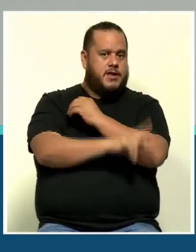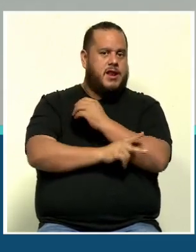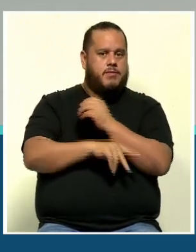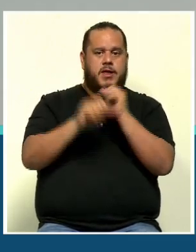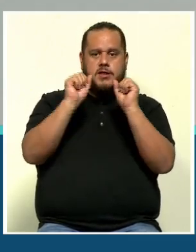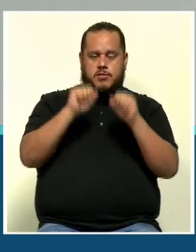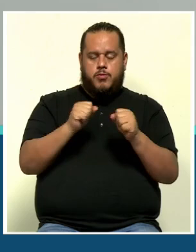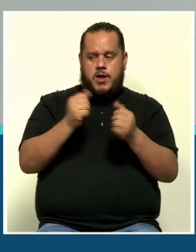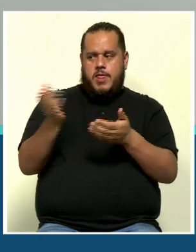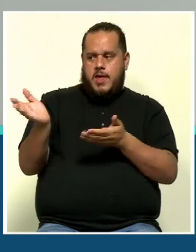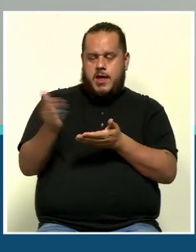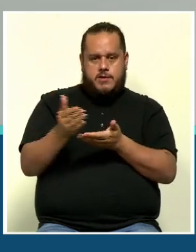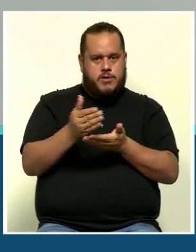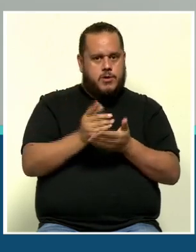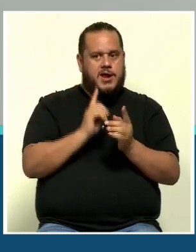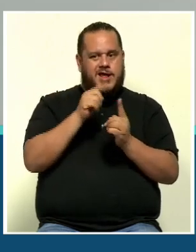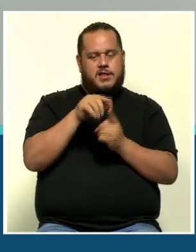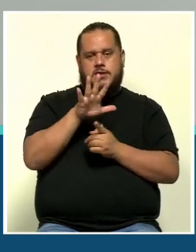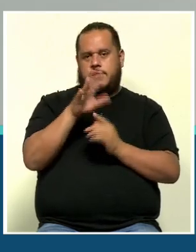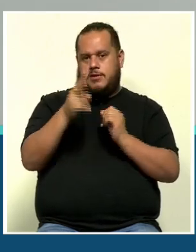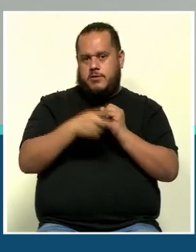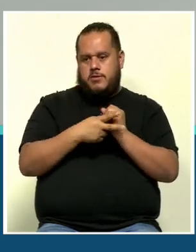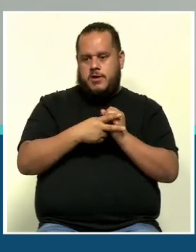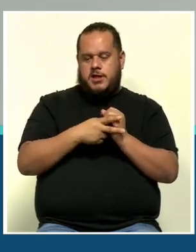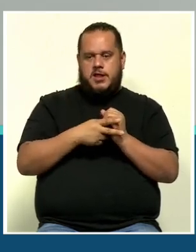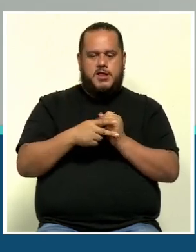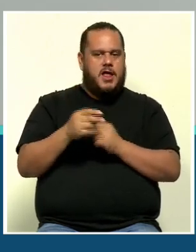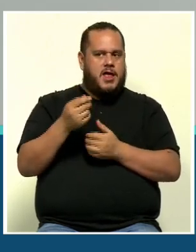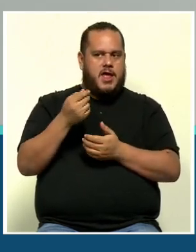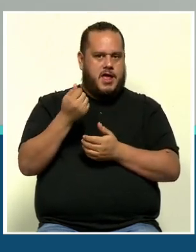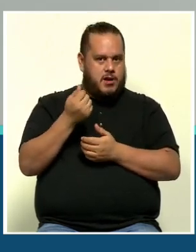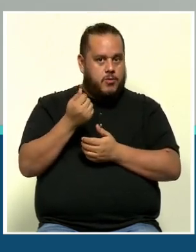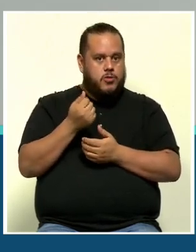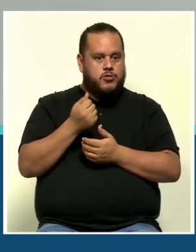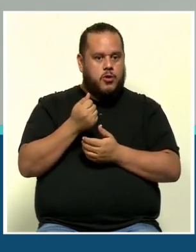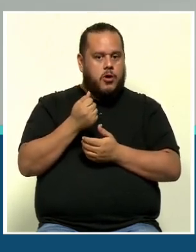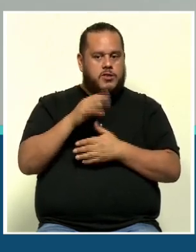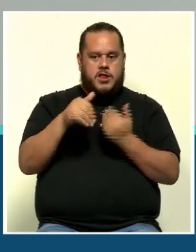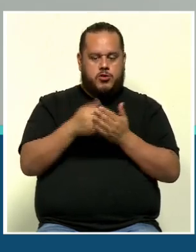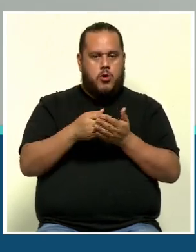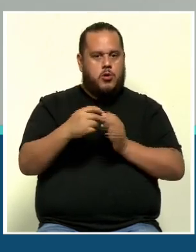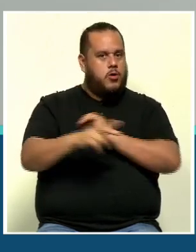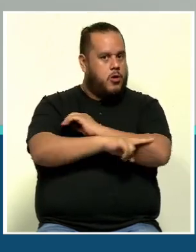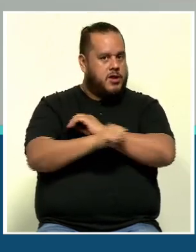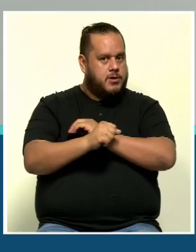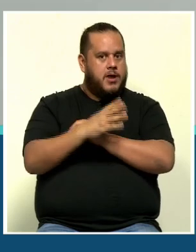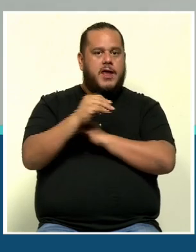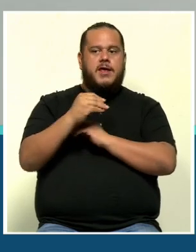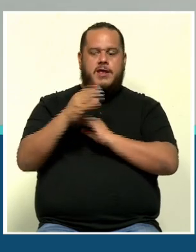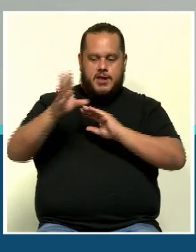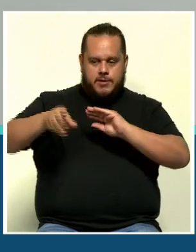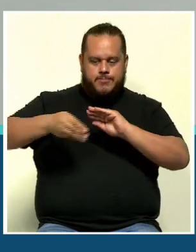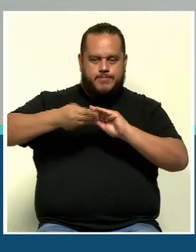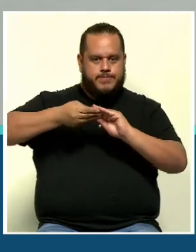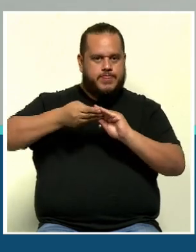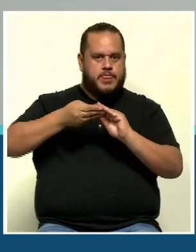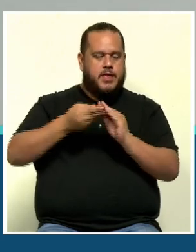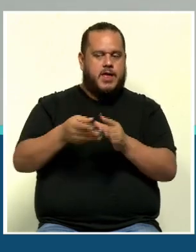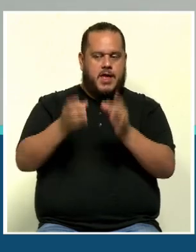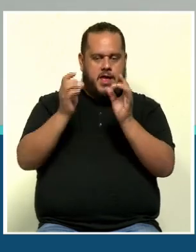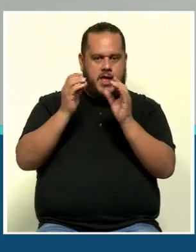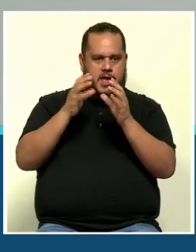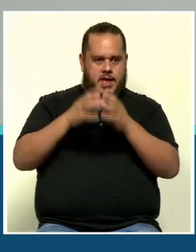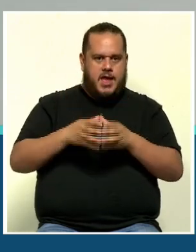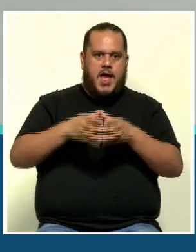pueda recoger hasta 5 veces el monto de lo sustraído y que adicionalmente agravan en